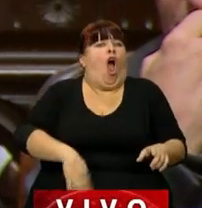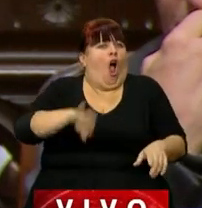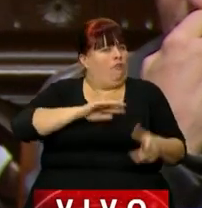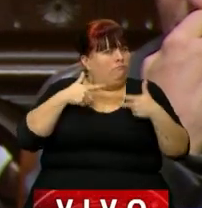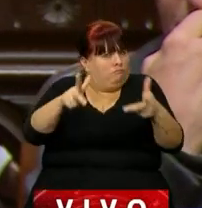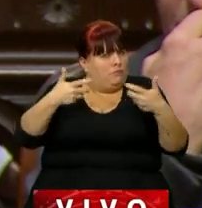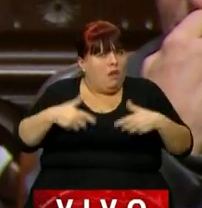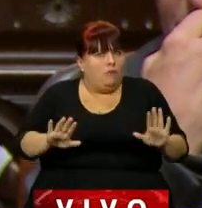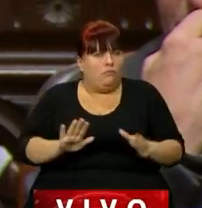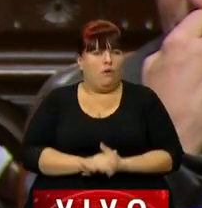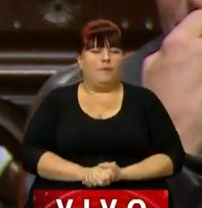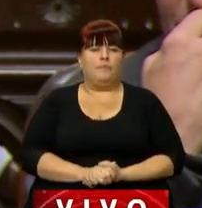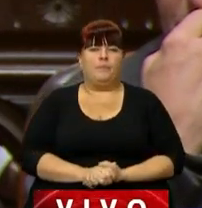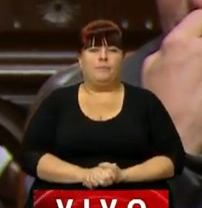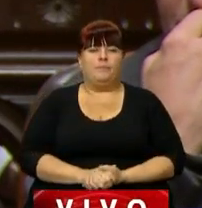nadie.